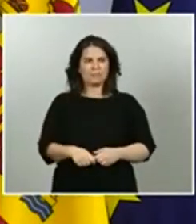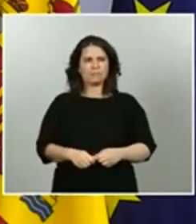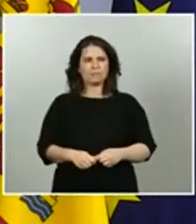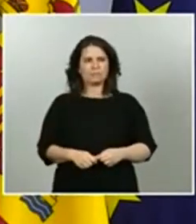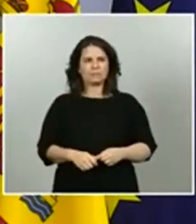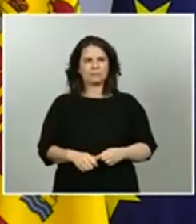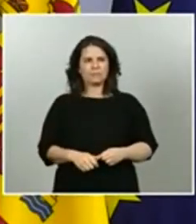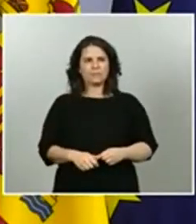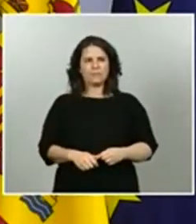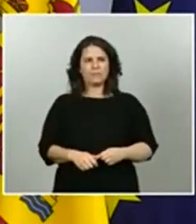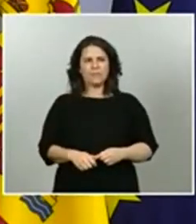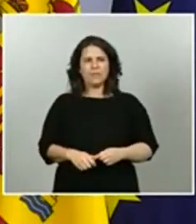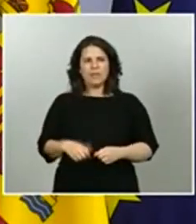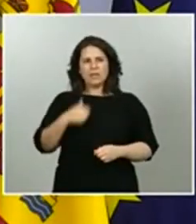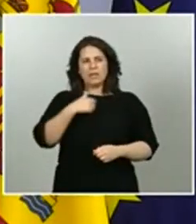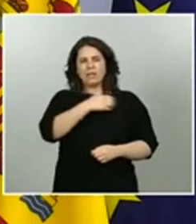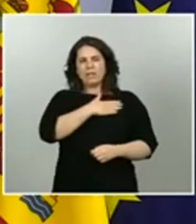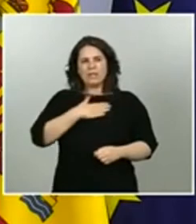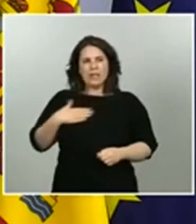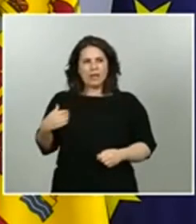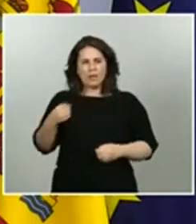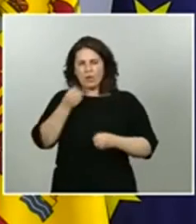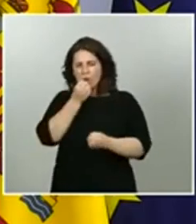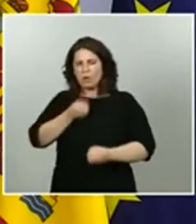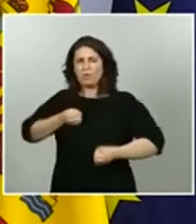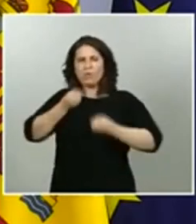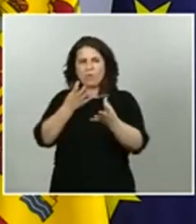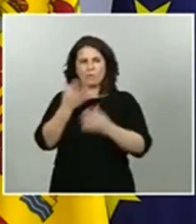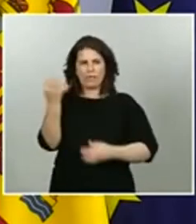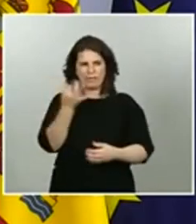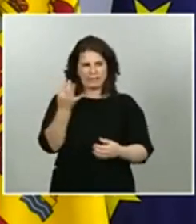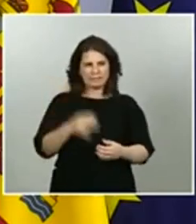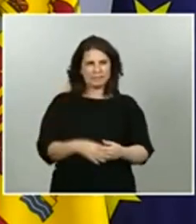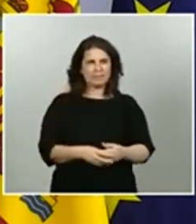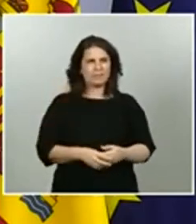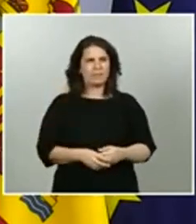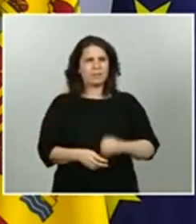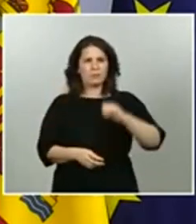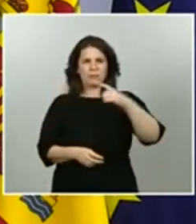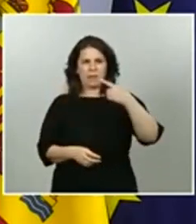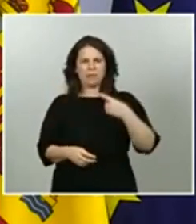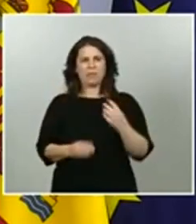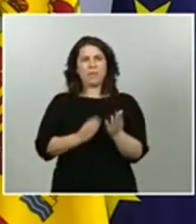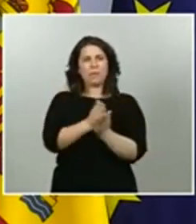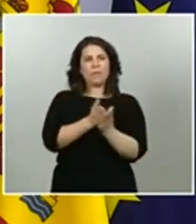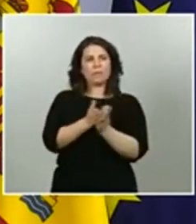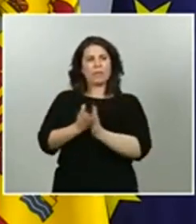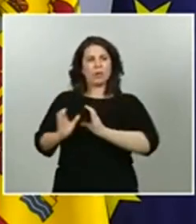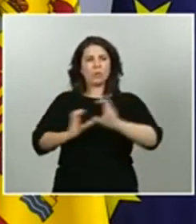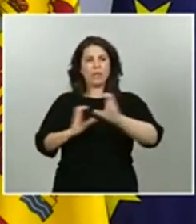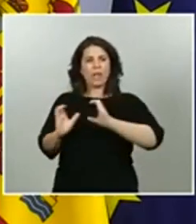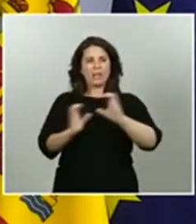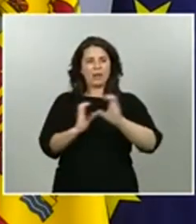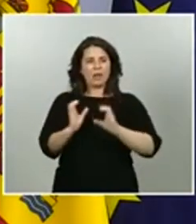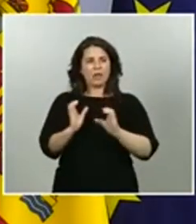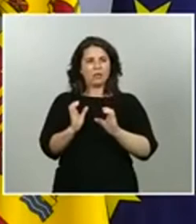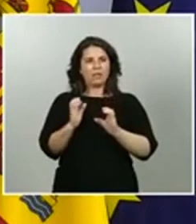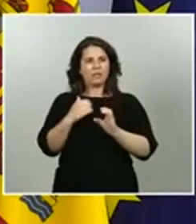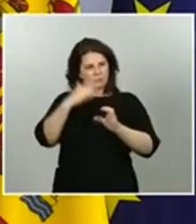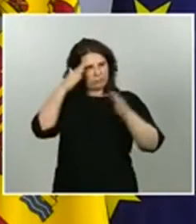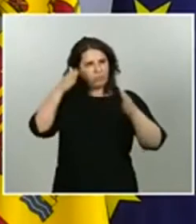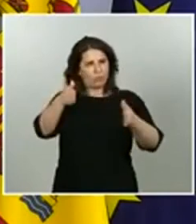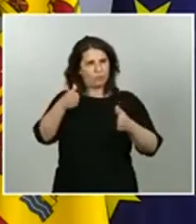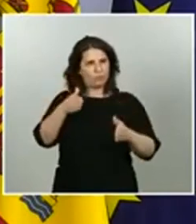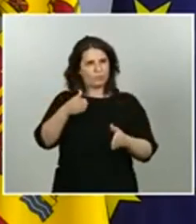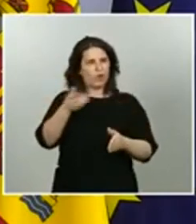Y yo quisiera compartir lo siguiente. Lo primero es que hay unos medios de comunicación que no miran para otro lado. Al